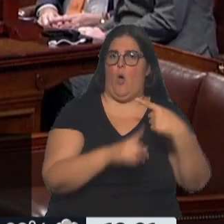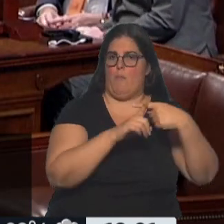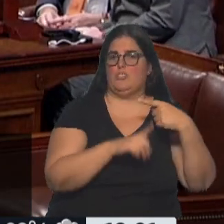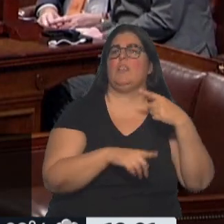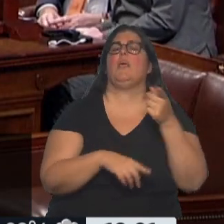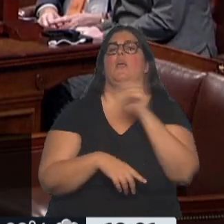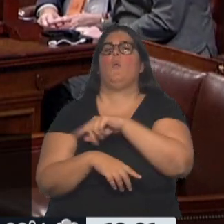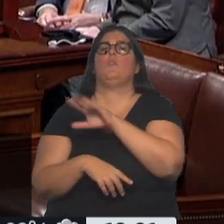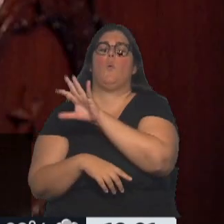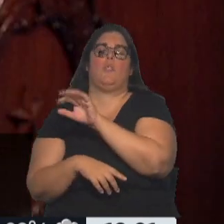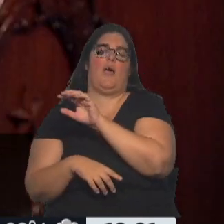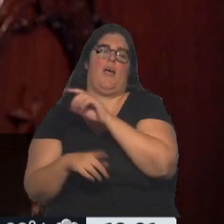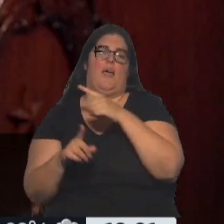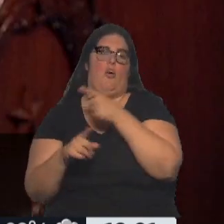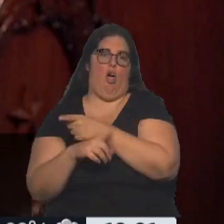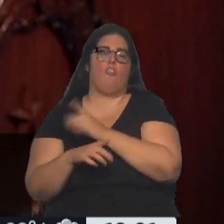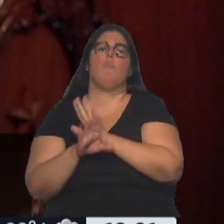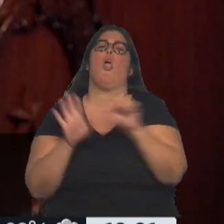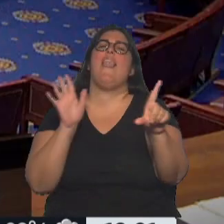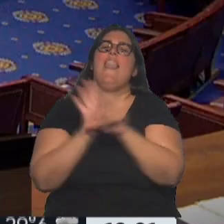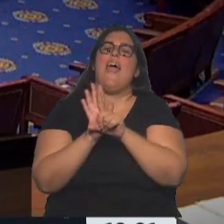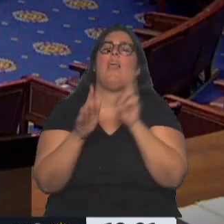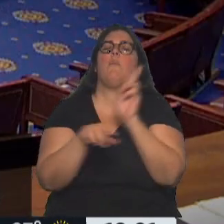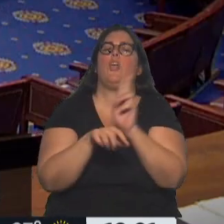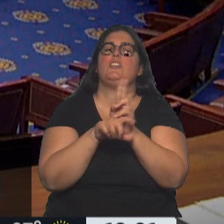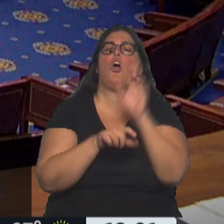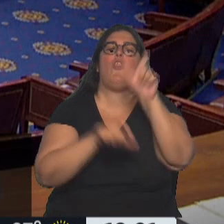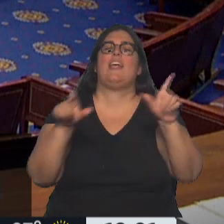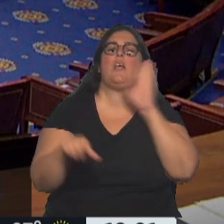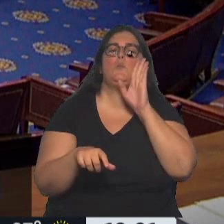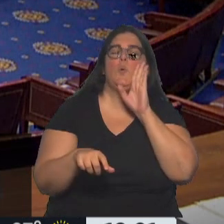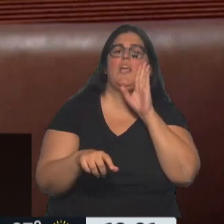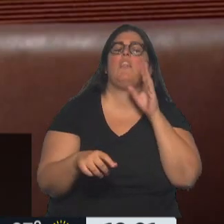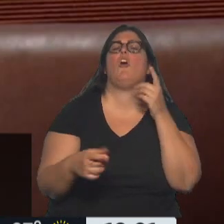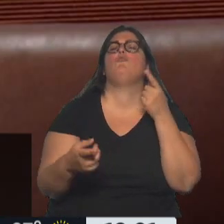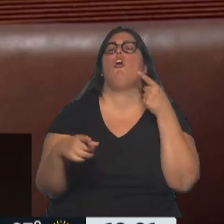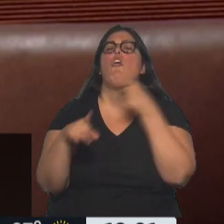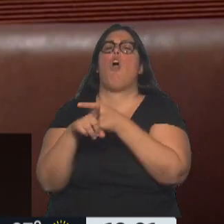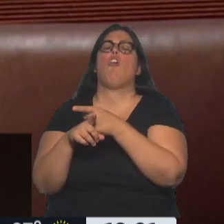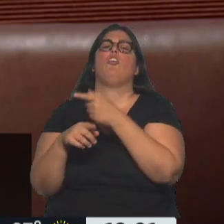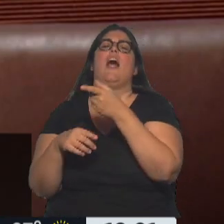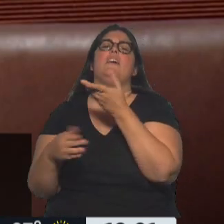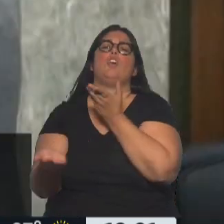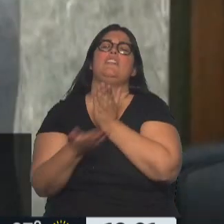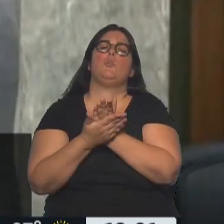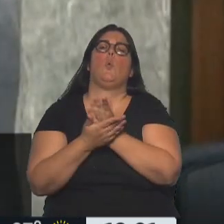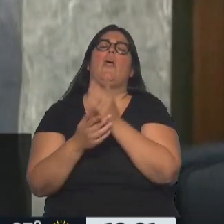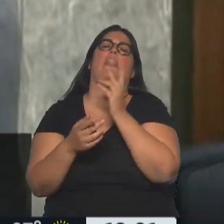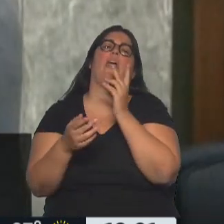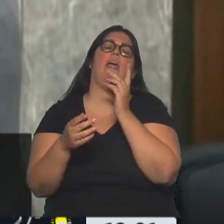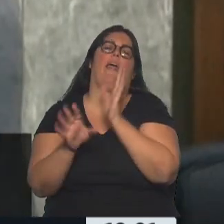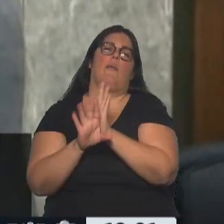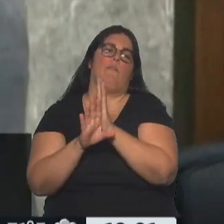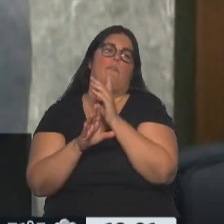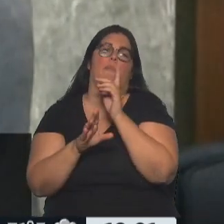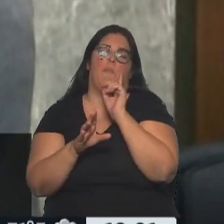conocido oficialmente como Ley de Protección de los Estadounidenses contra Solicitudes Controladas por Rivales Extranjeros fue